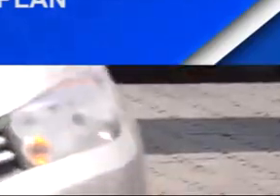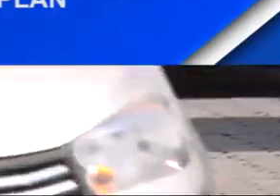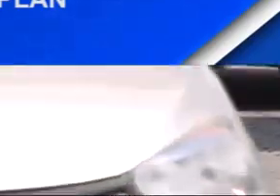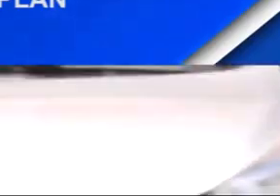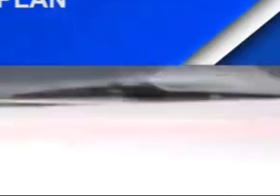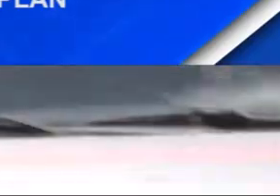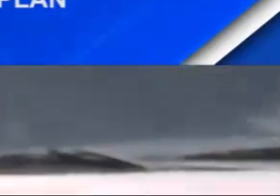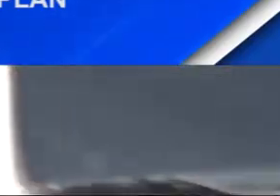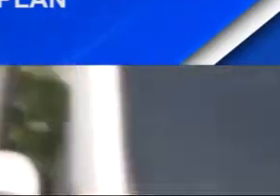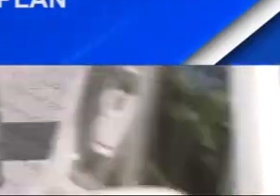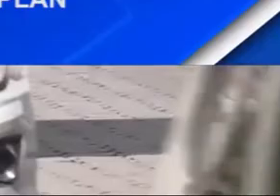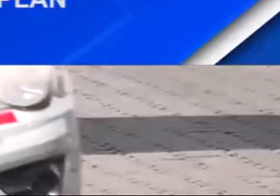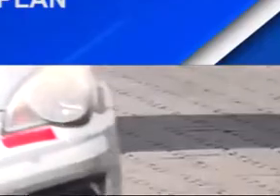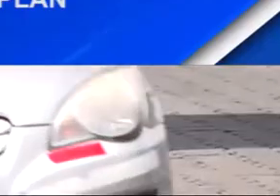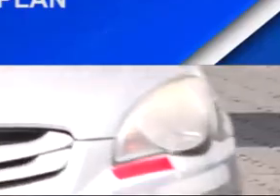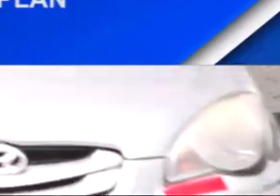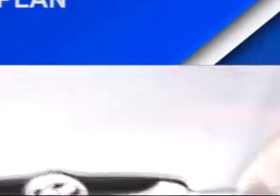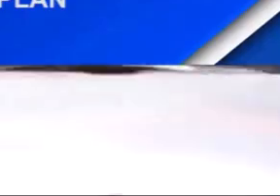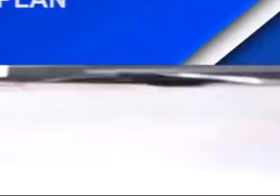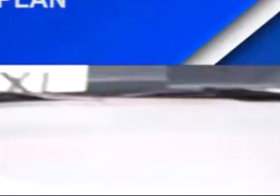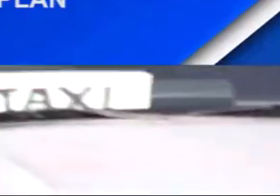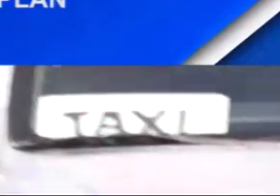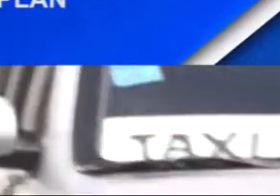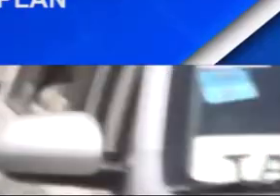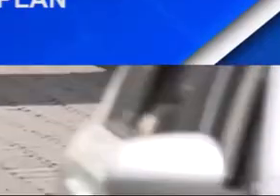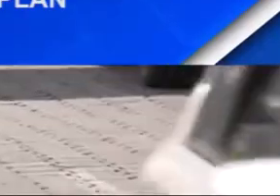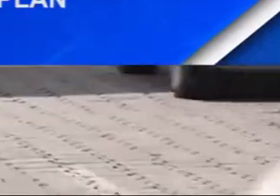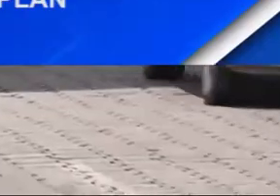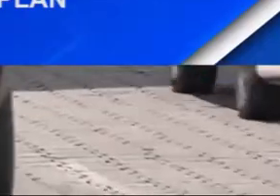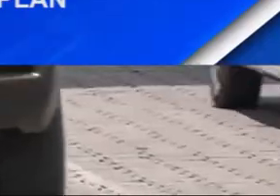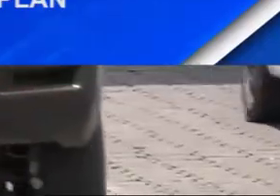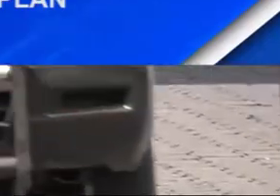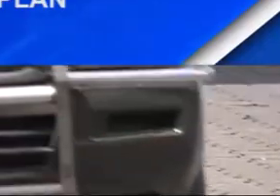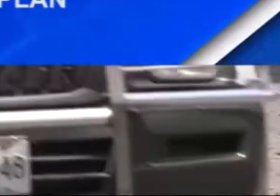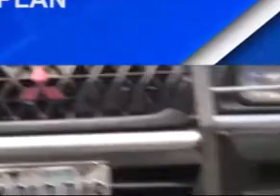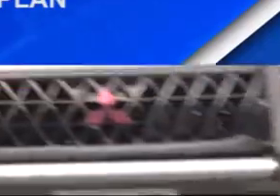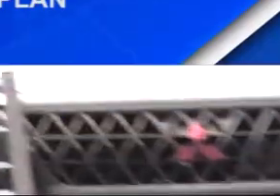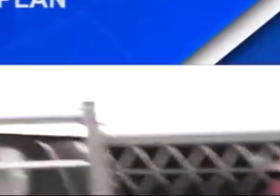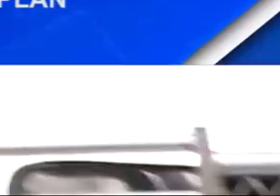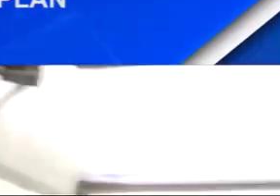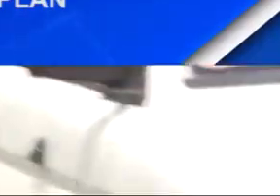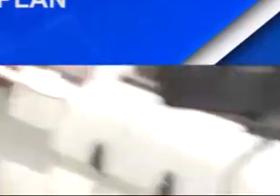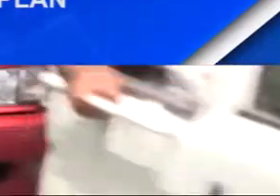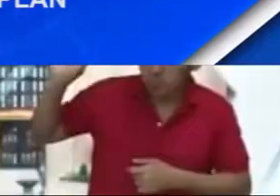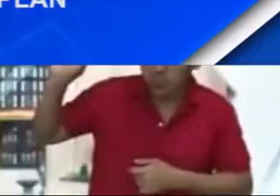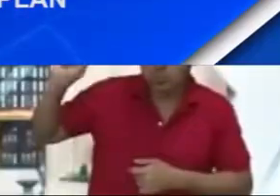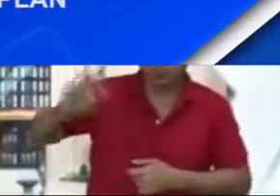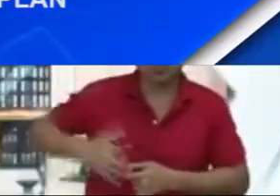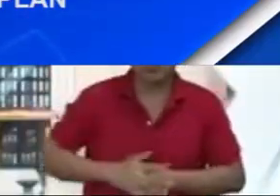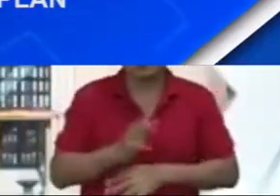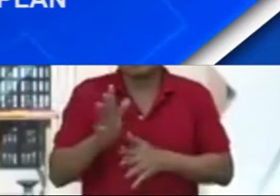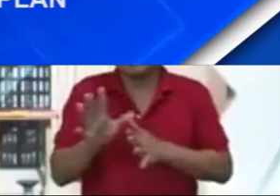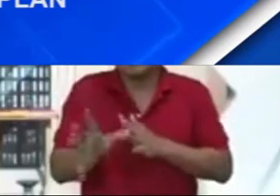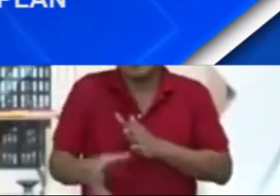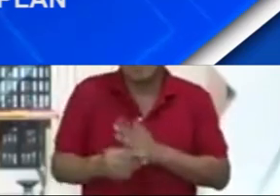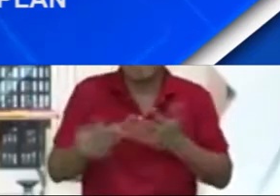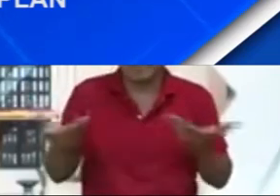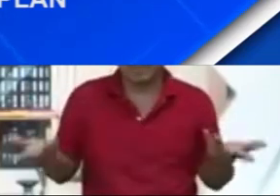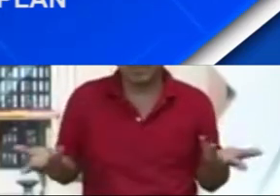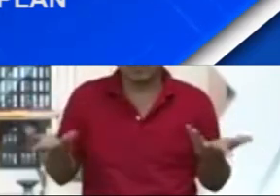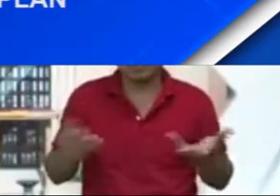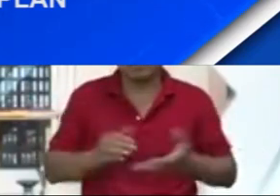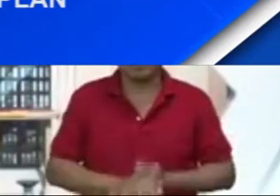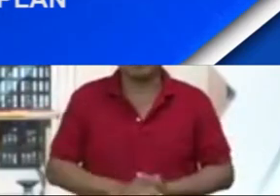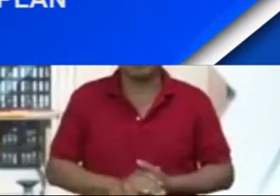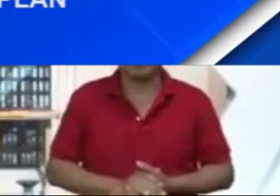fallecidos de enero a la fecha, 41 fallecidos más en relación al año pasado. La cantidad